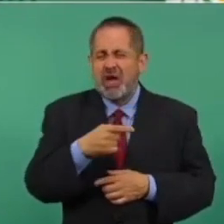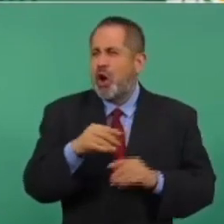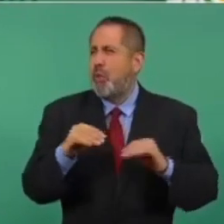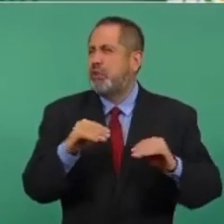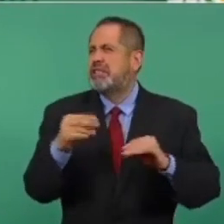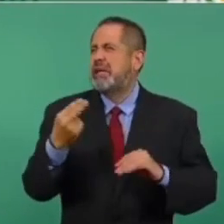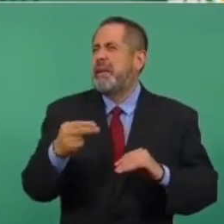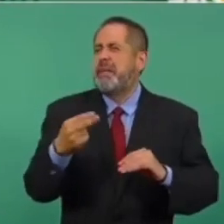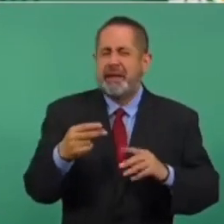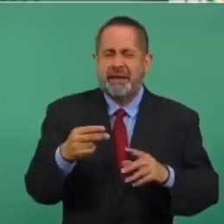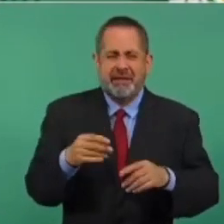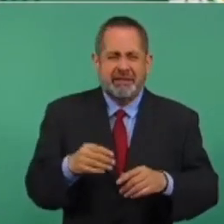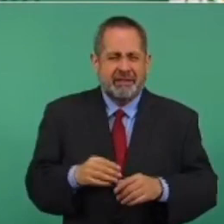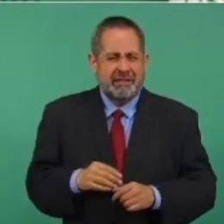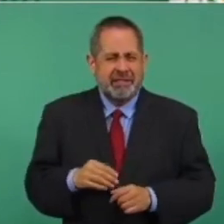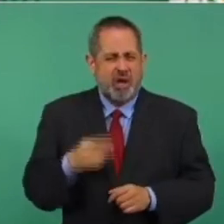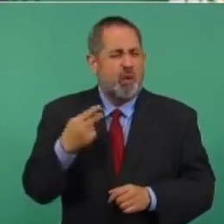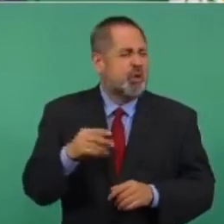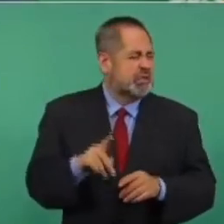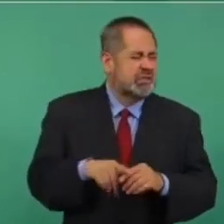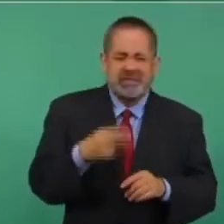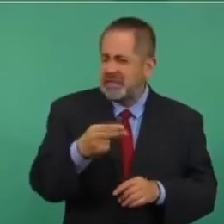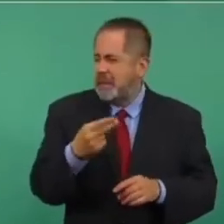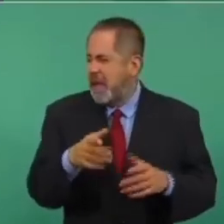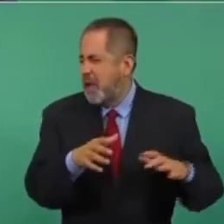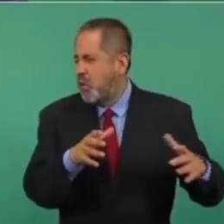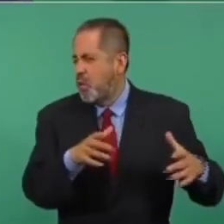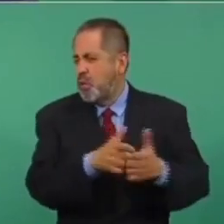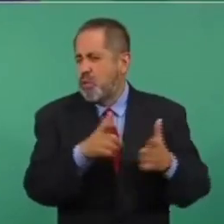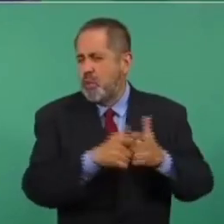que se llamaba o se llama